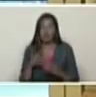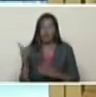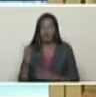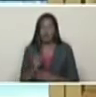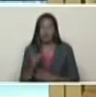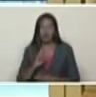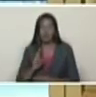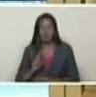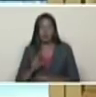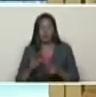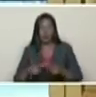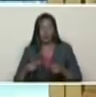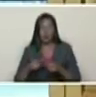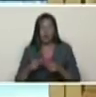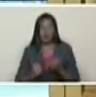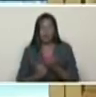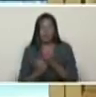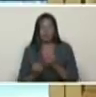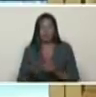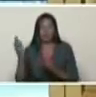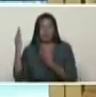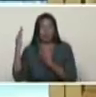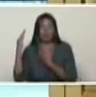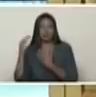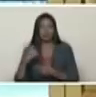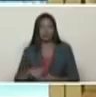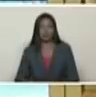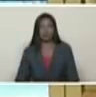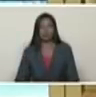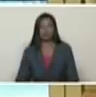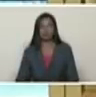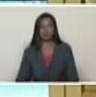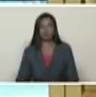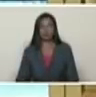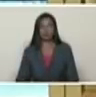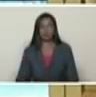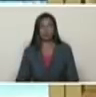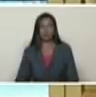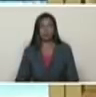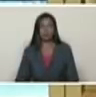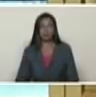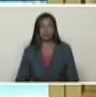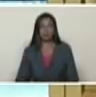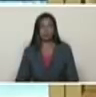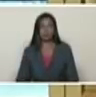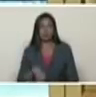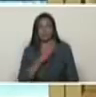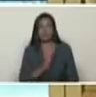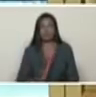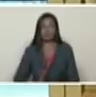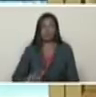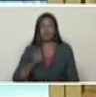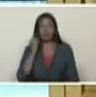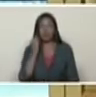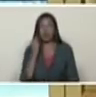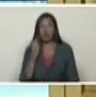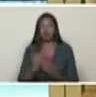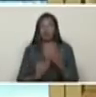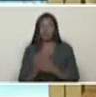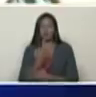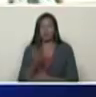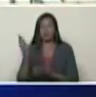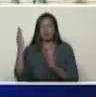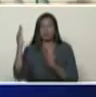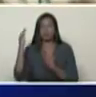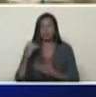a las bases de misiones en todo el país. Adelante, compañera Jessica Lalama, presidenta de Fundaproal.